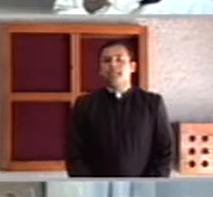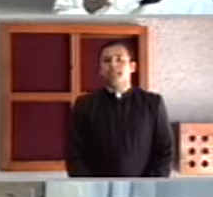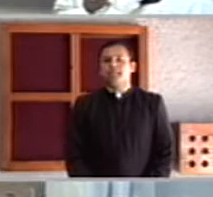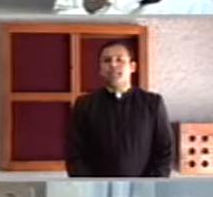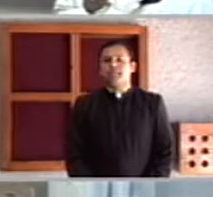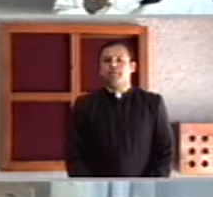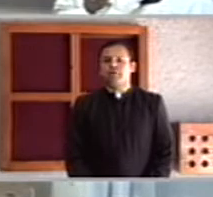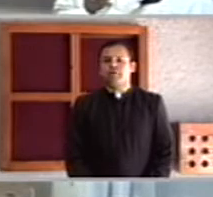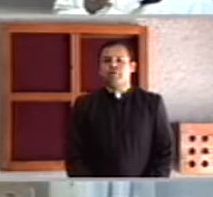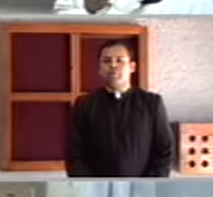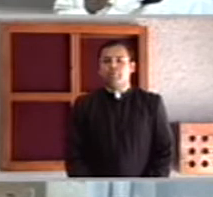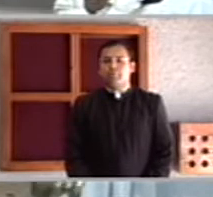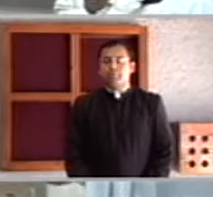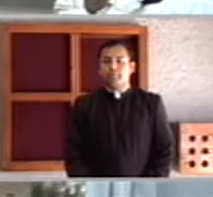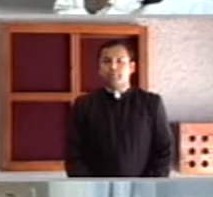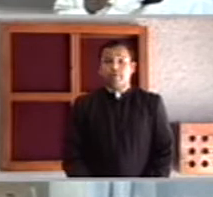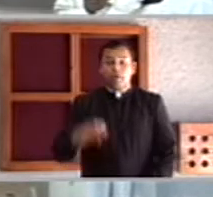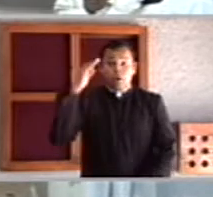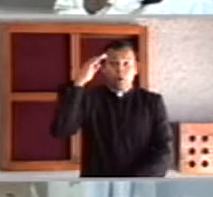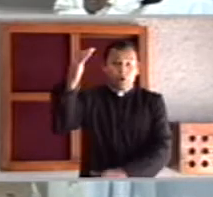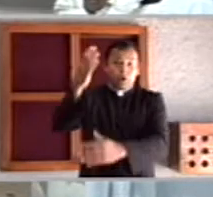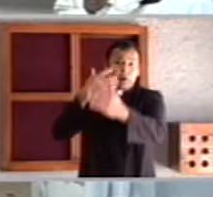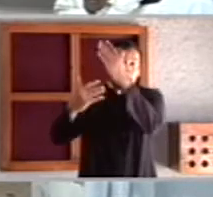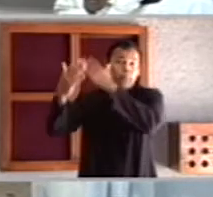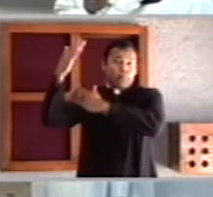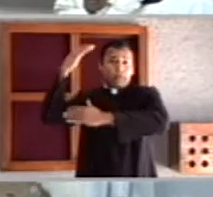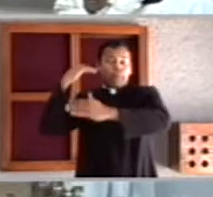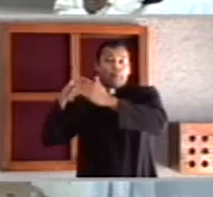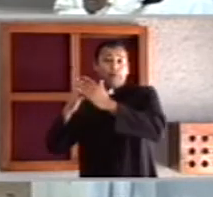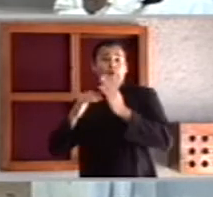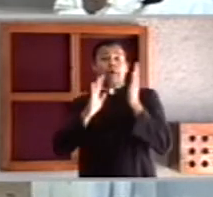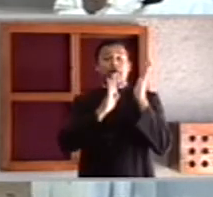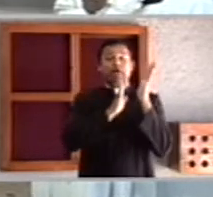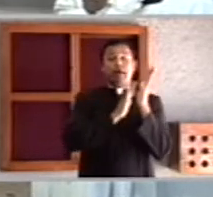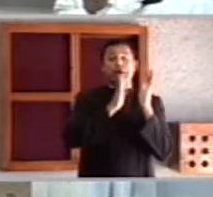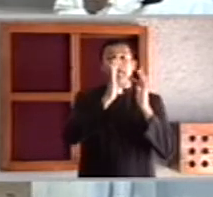In illo tempore venit Iesus